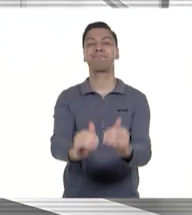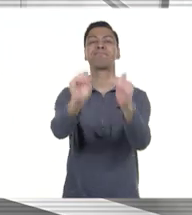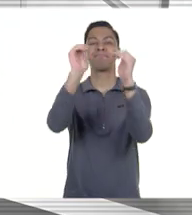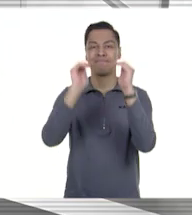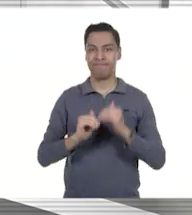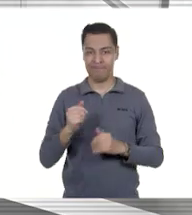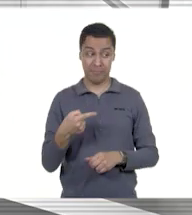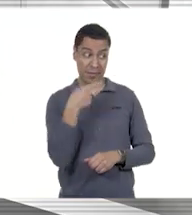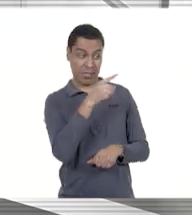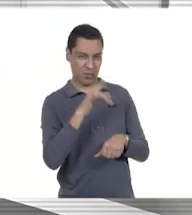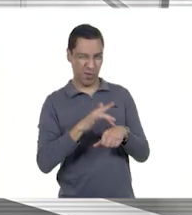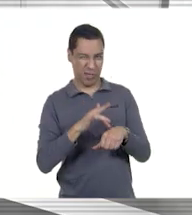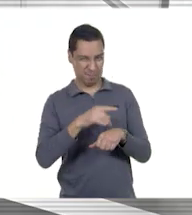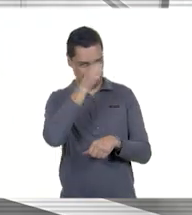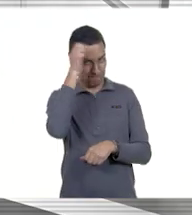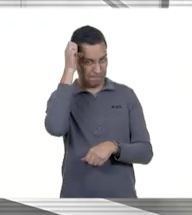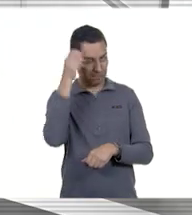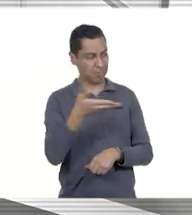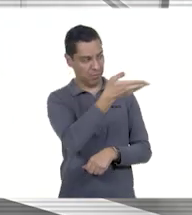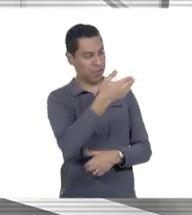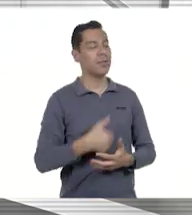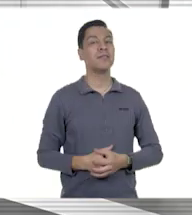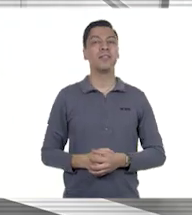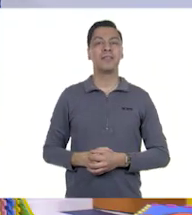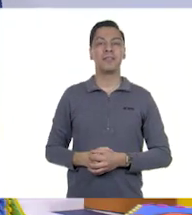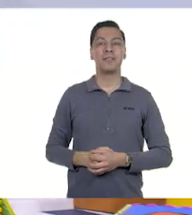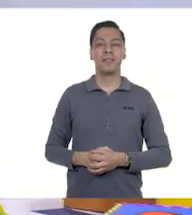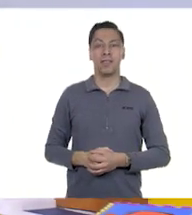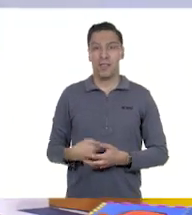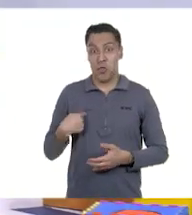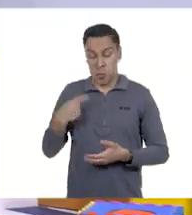que me toque? Vamos a ver, niñas y niños.